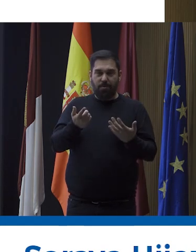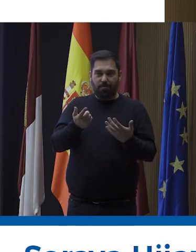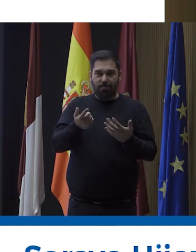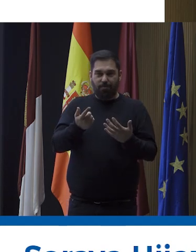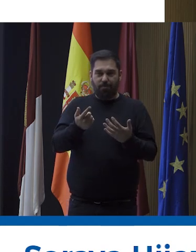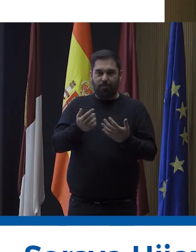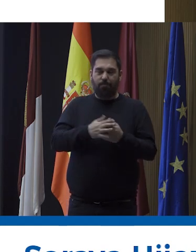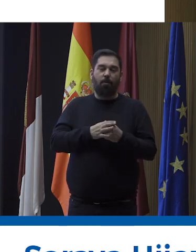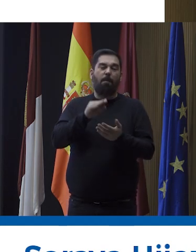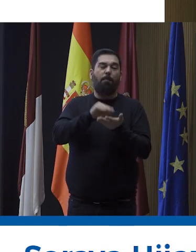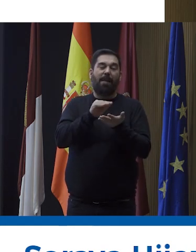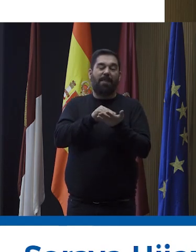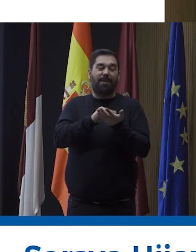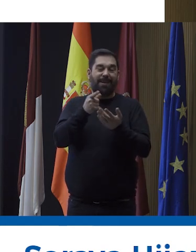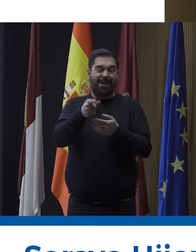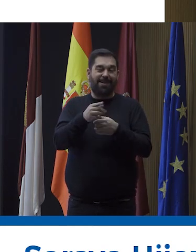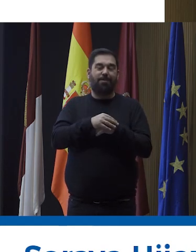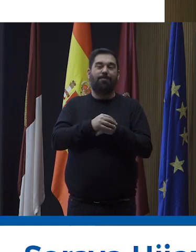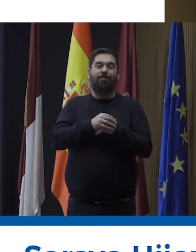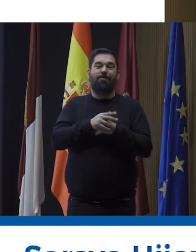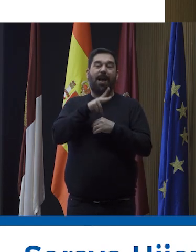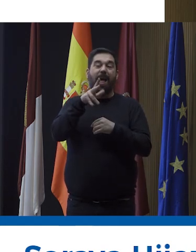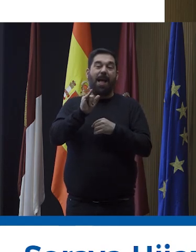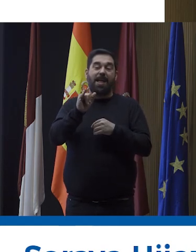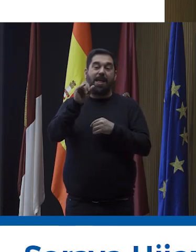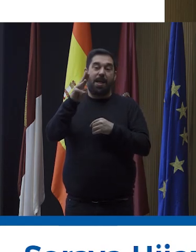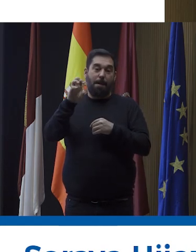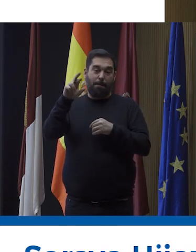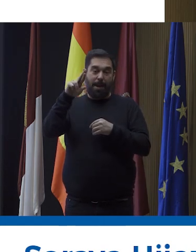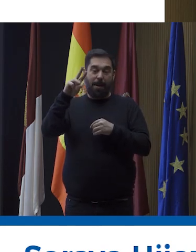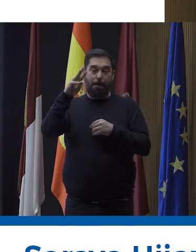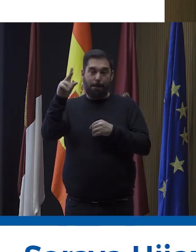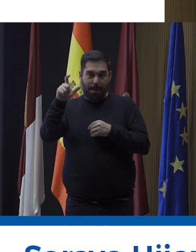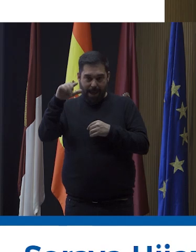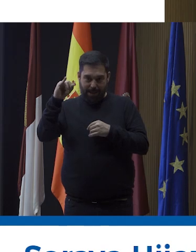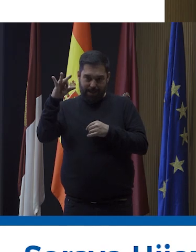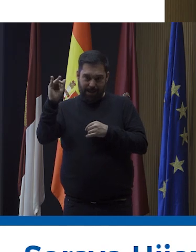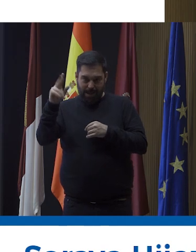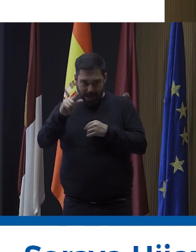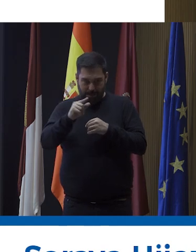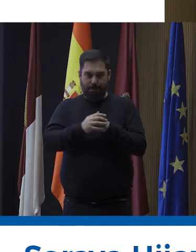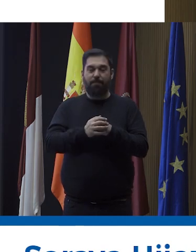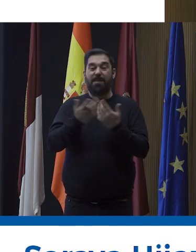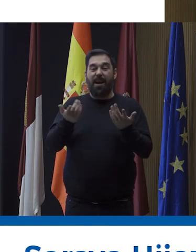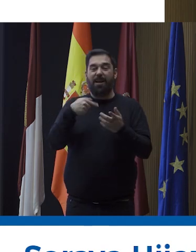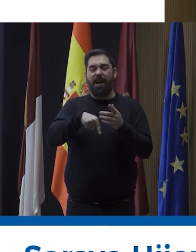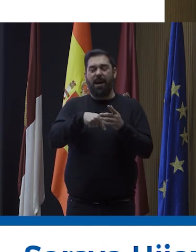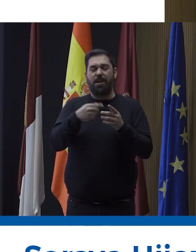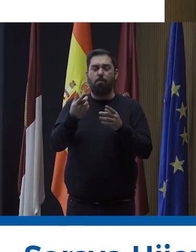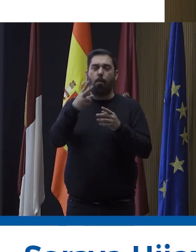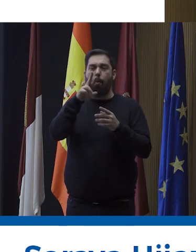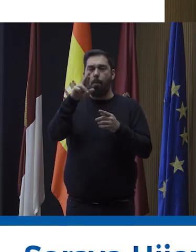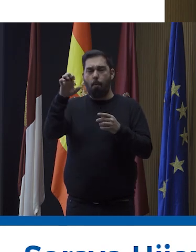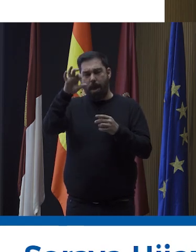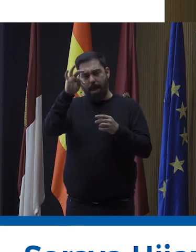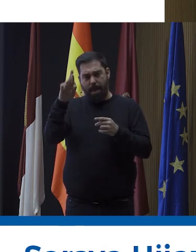chorro, ¿vale? Muchas veces sucede en la hiperplasia benigna de próstata porque es una obstrucción, ¿vale? A la salida porque la uretra no deja que